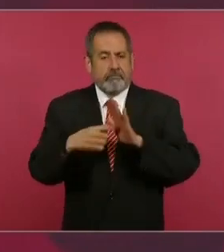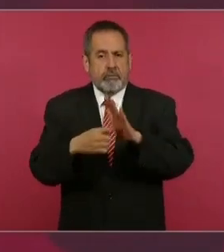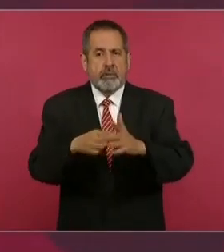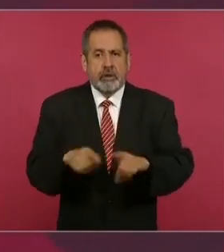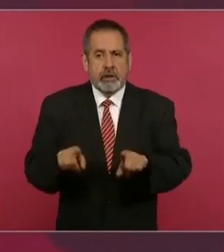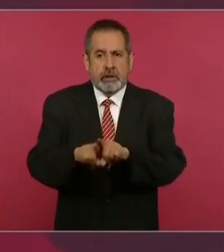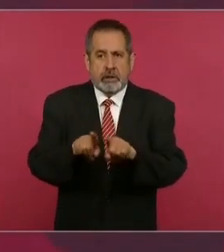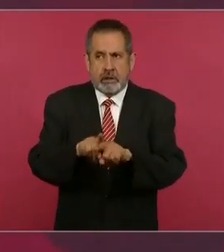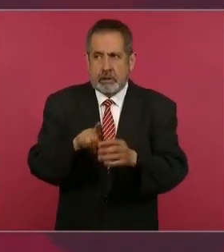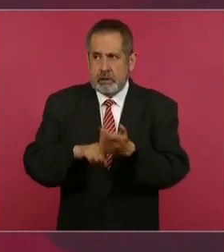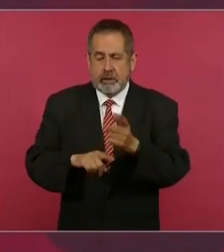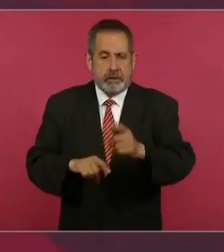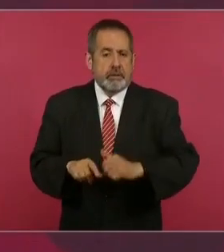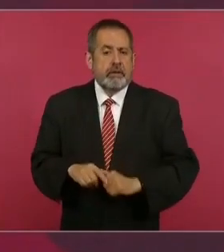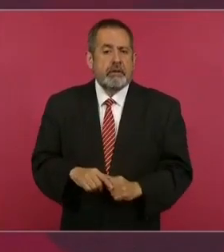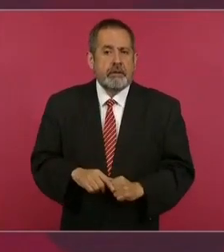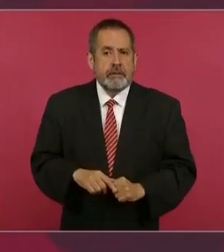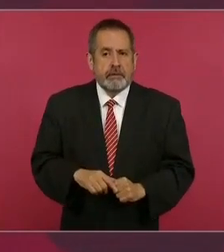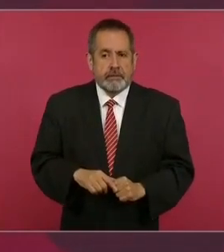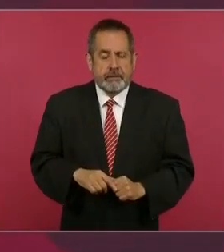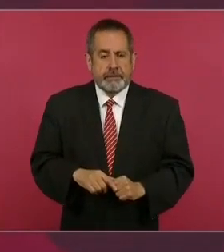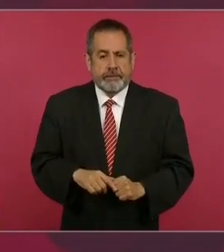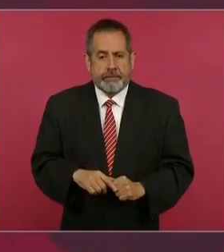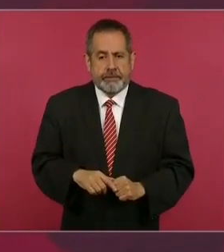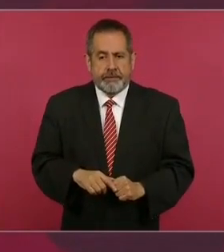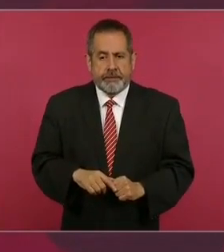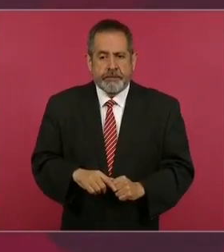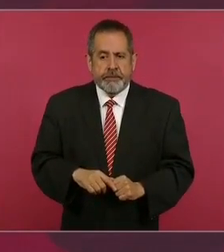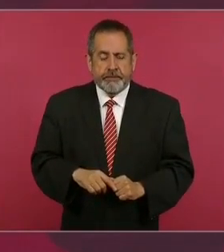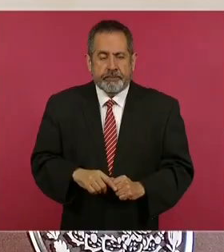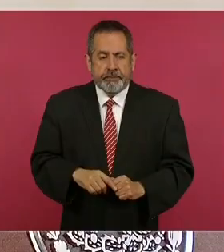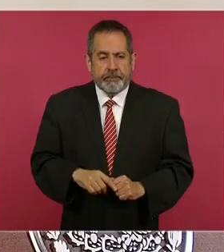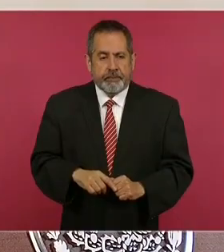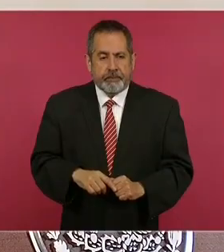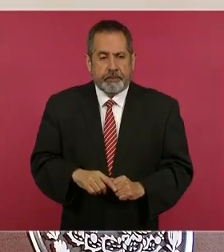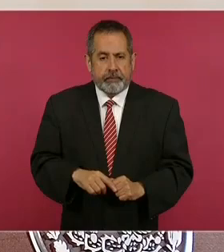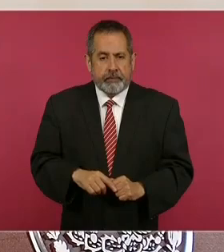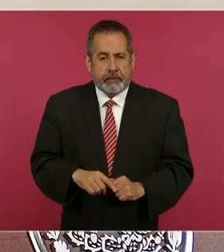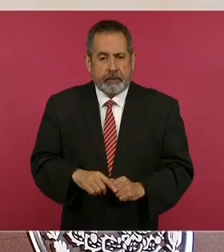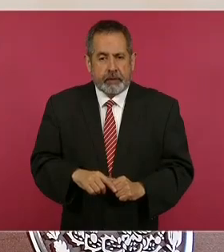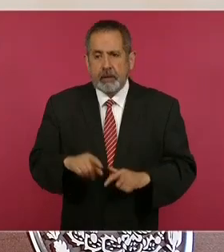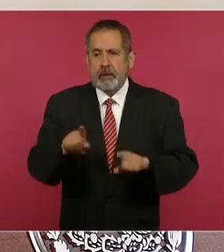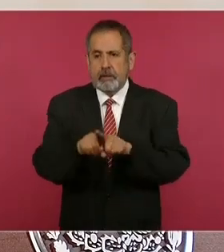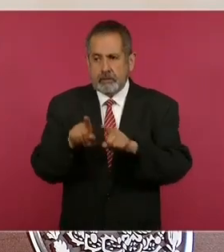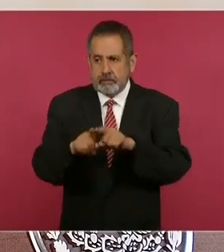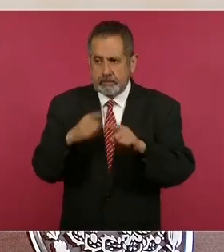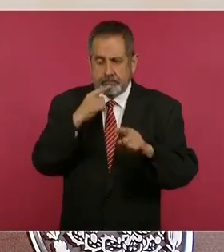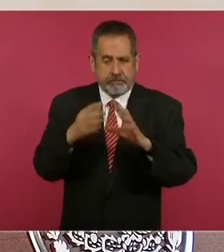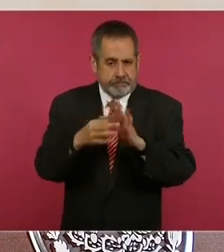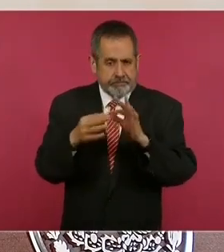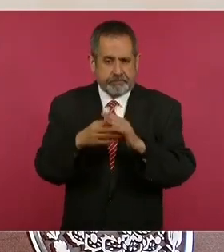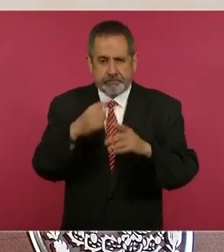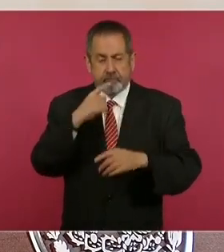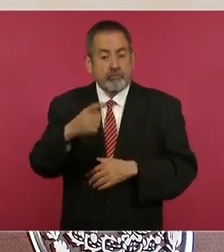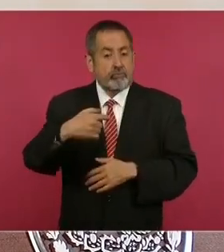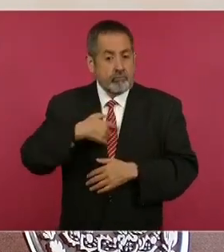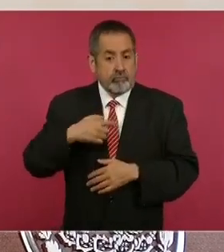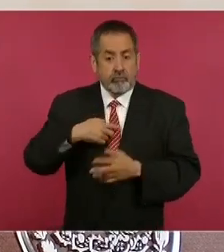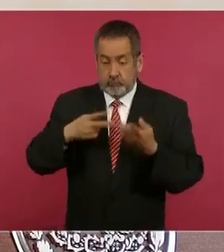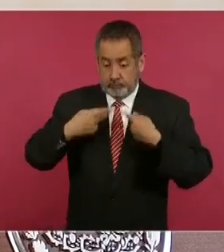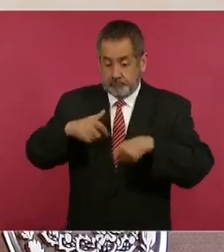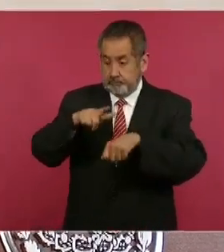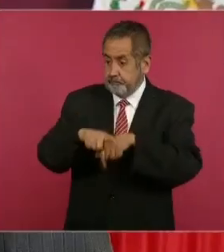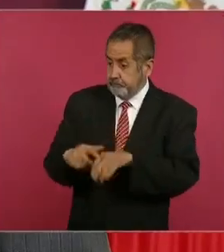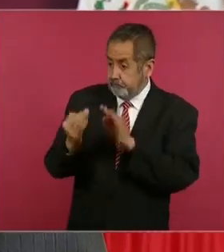También algo que se logró hablé personalmente